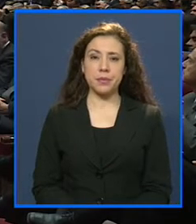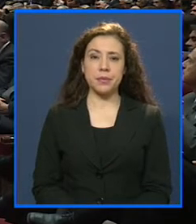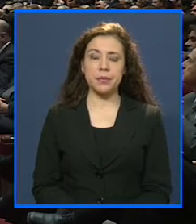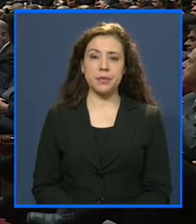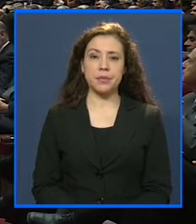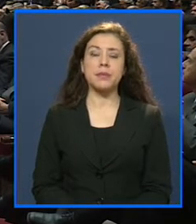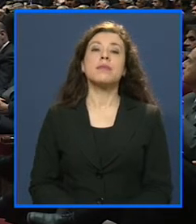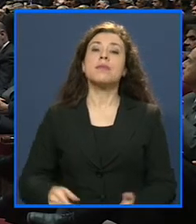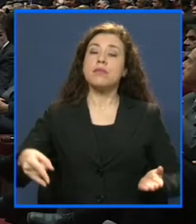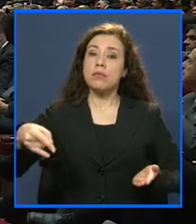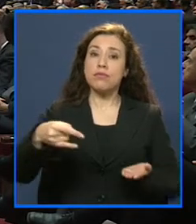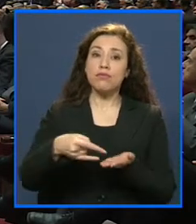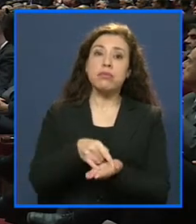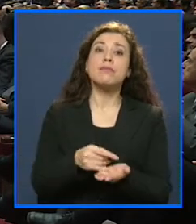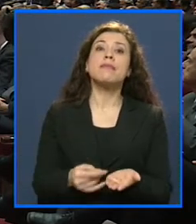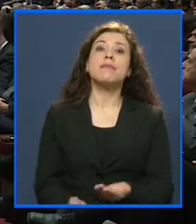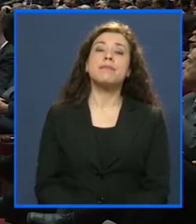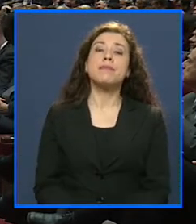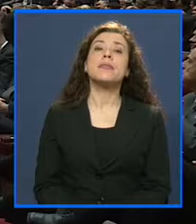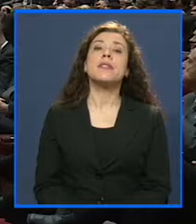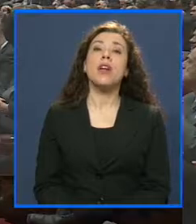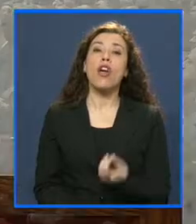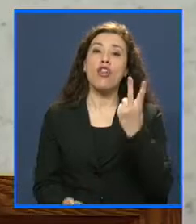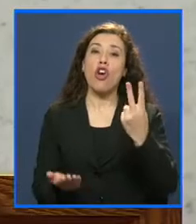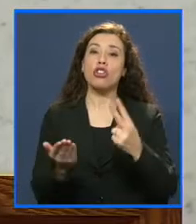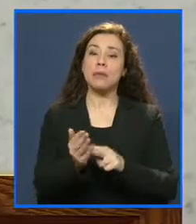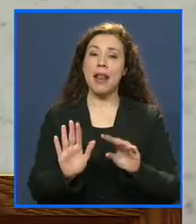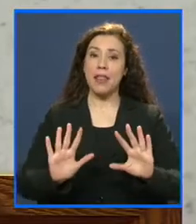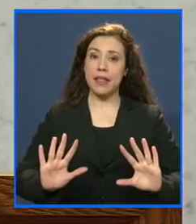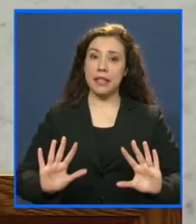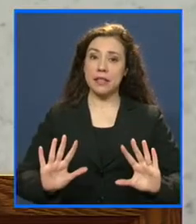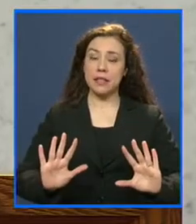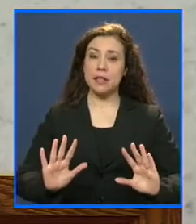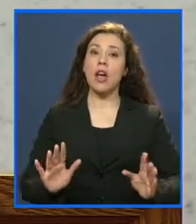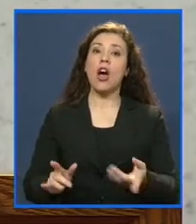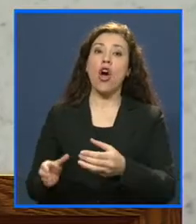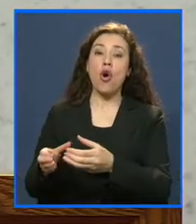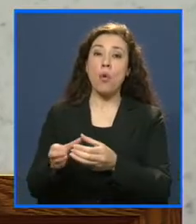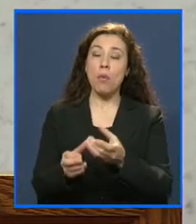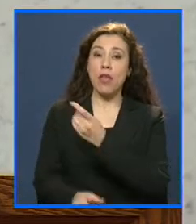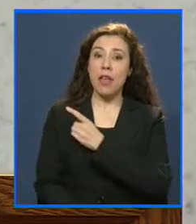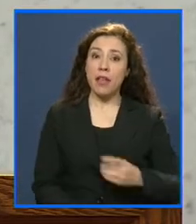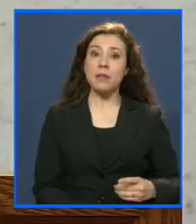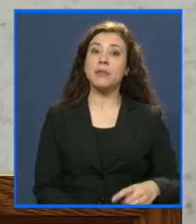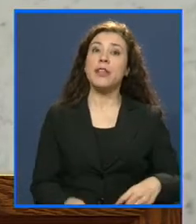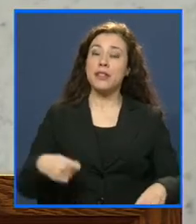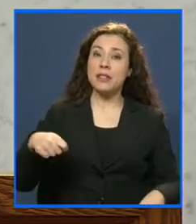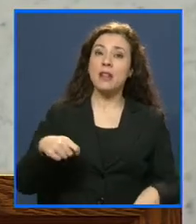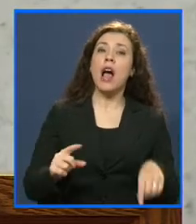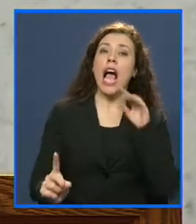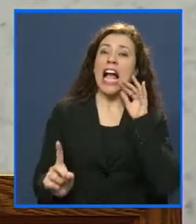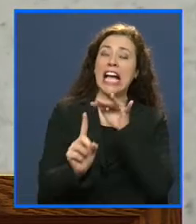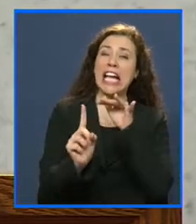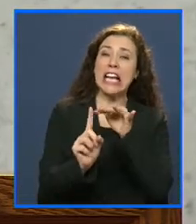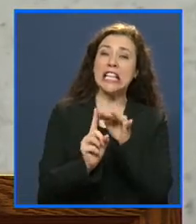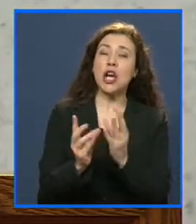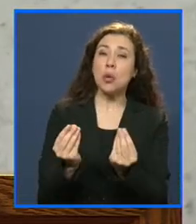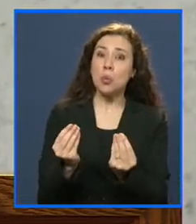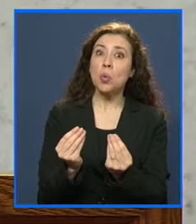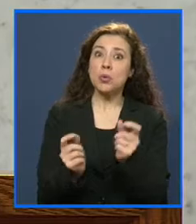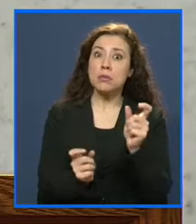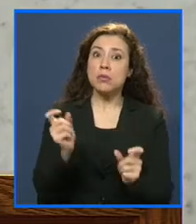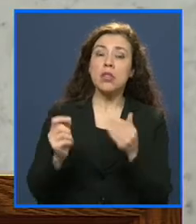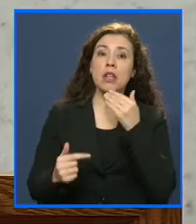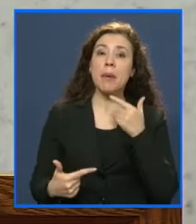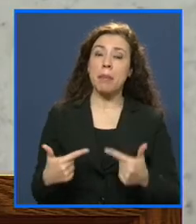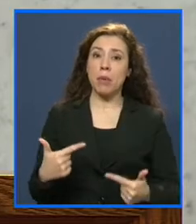nos presentamos el año 2010 junto un grupo de colegas enfrentando críticas de buena parte de la academia y también de la